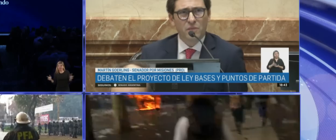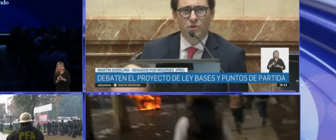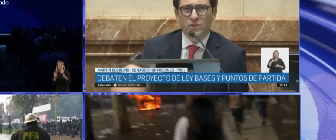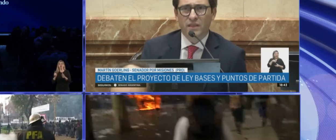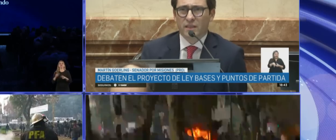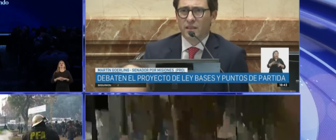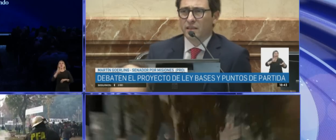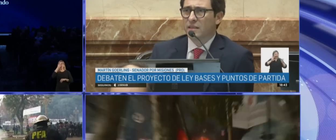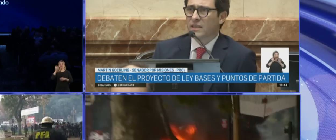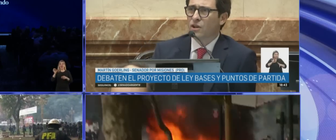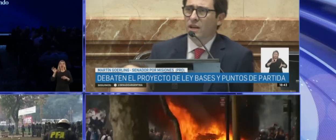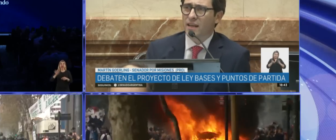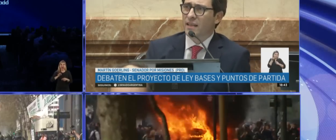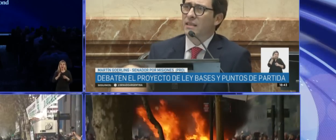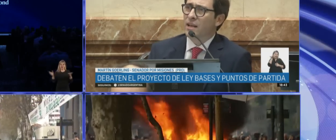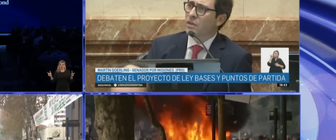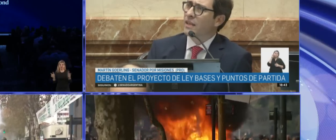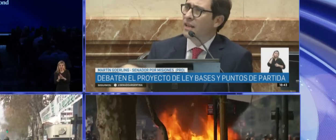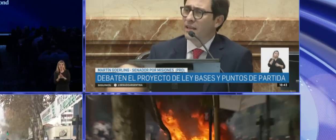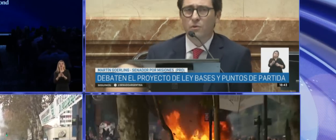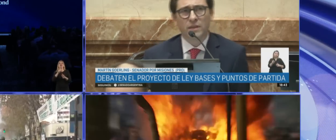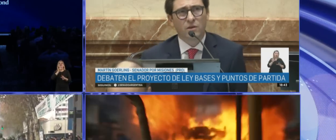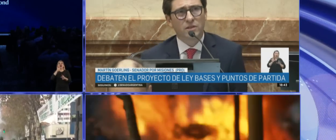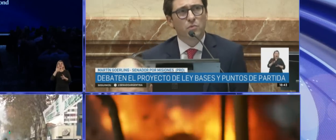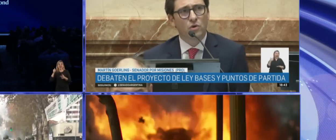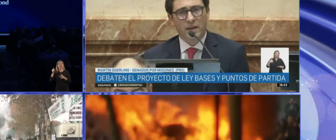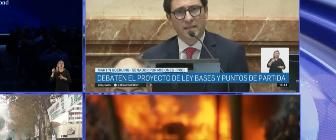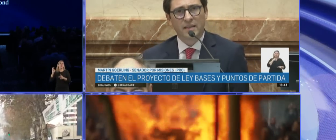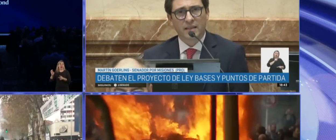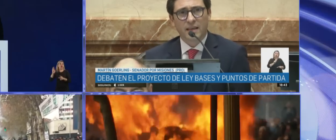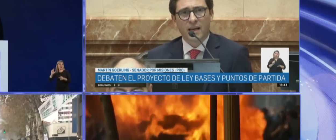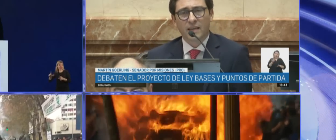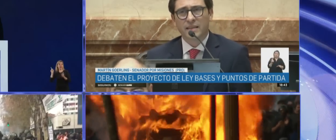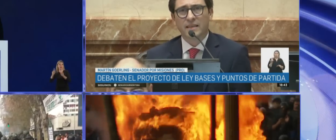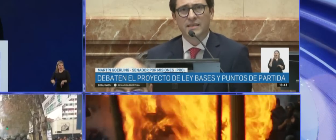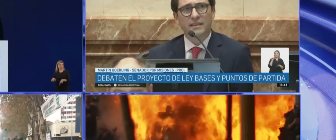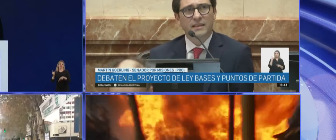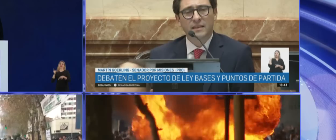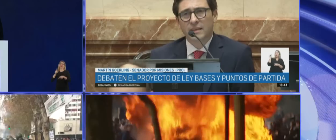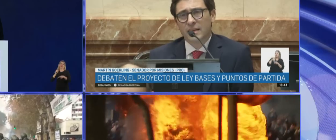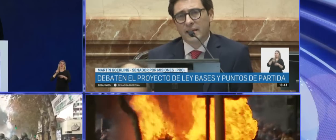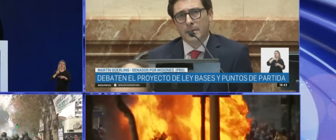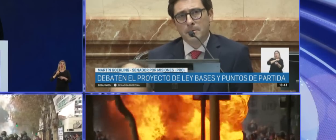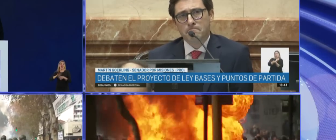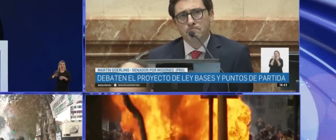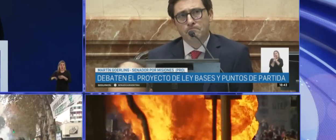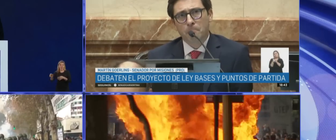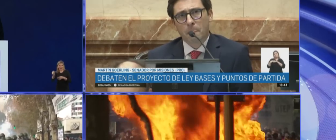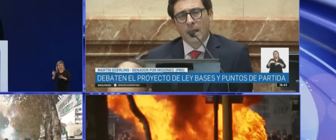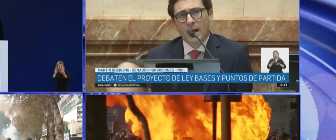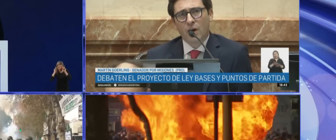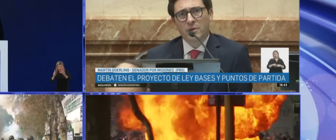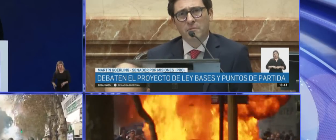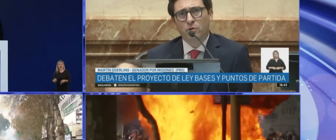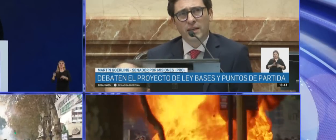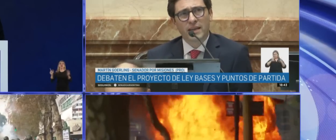ese contexto, además, bajamos sistemáticamente las tasas del central y estamos desactivando la bomba de deuda en pesos, incluso en un contexto de alta